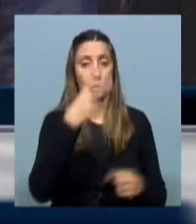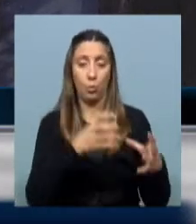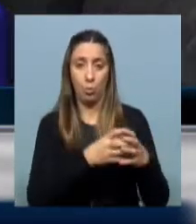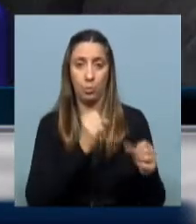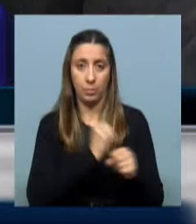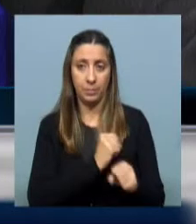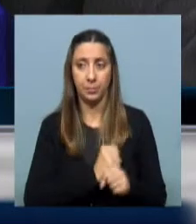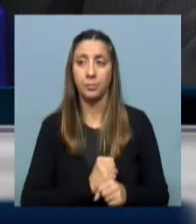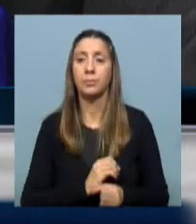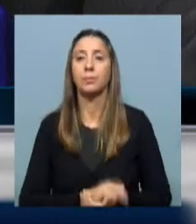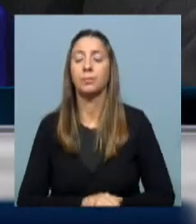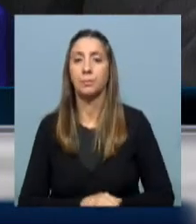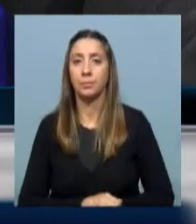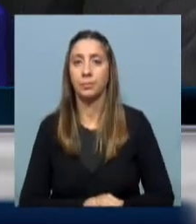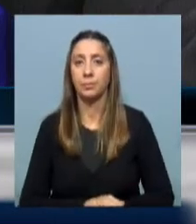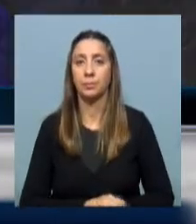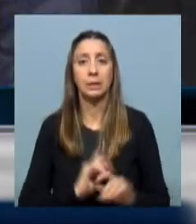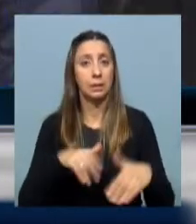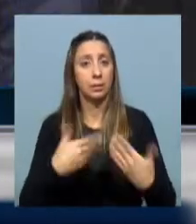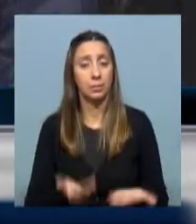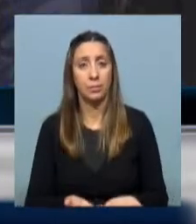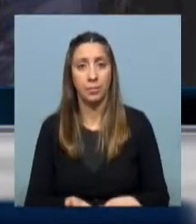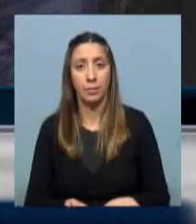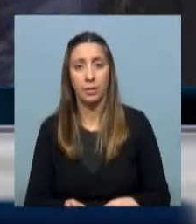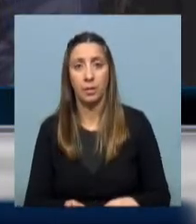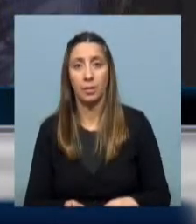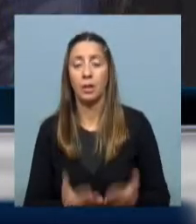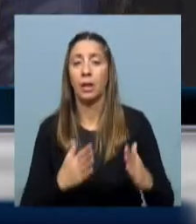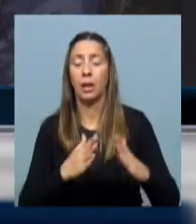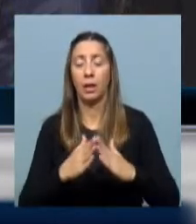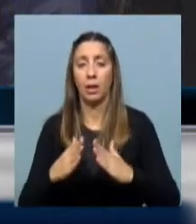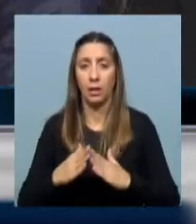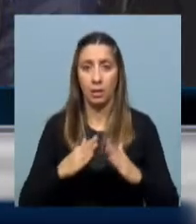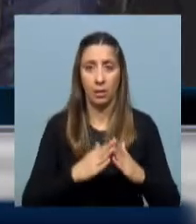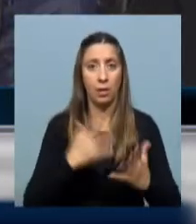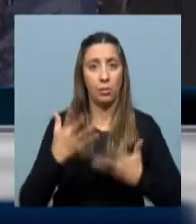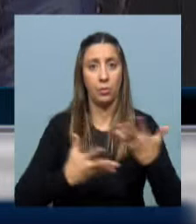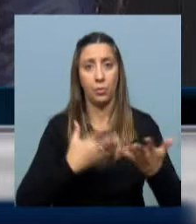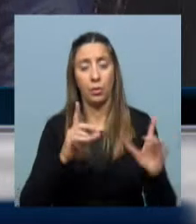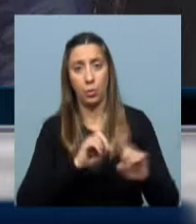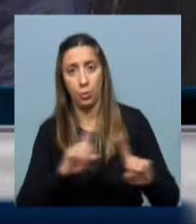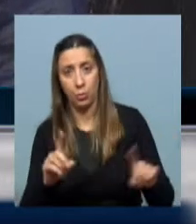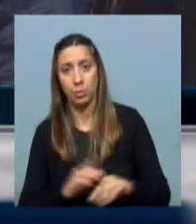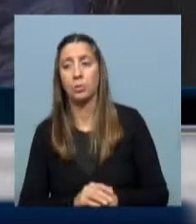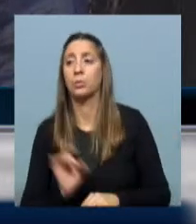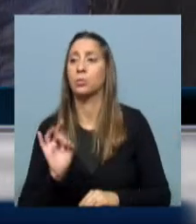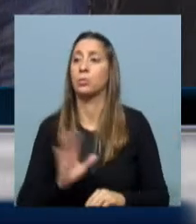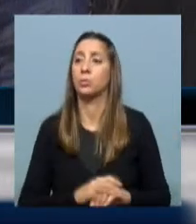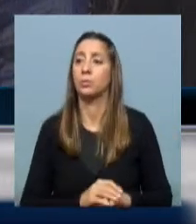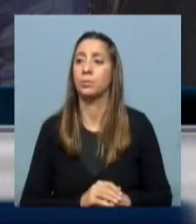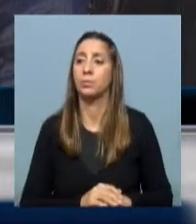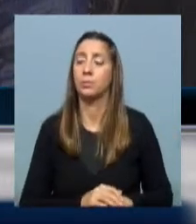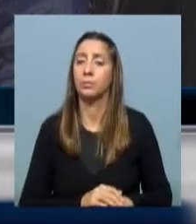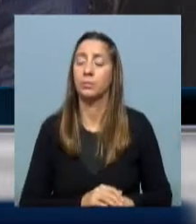equipos. Bueno, el resultado total es de que no hubo ninguna vivienda incendiada. Lo único que hubo